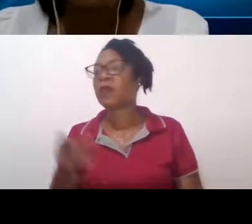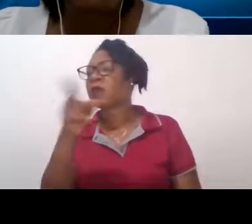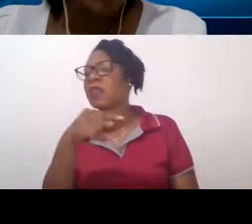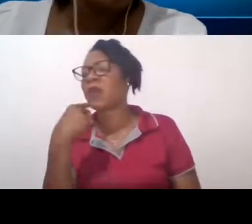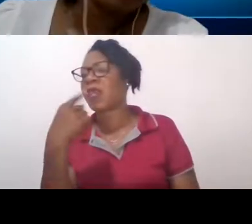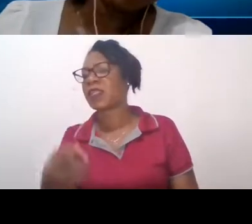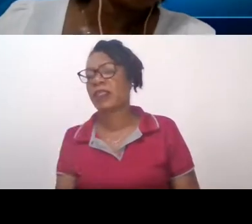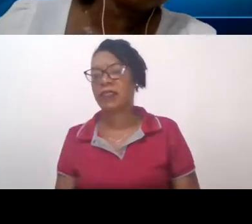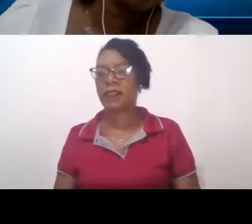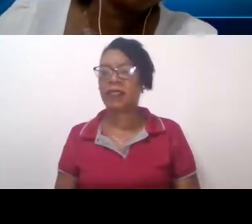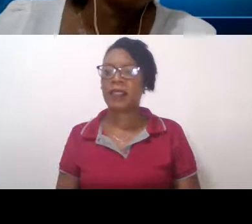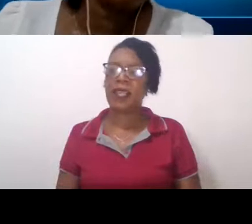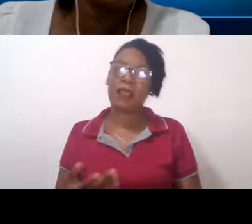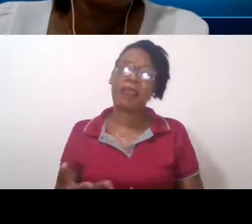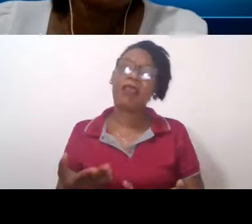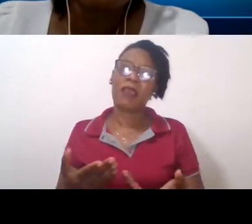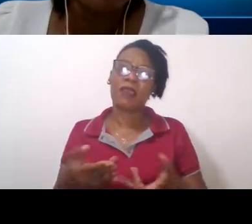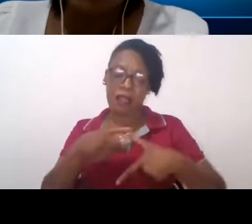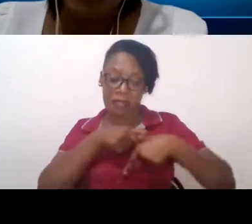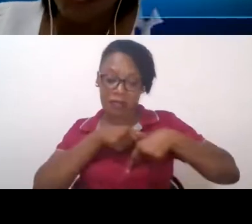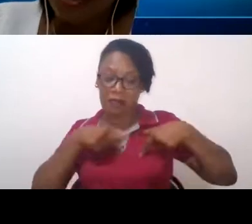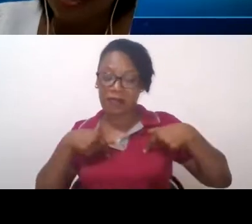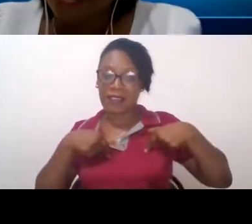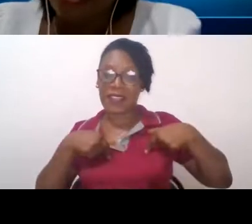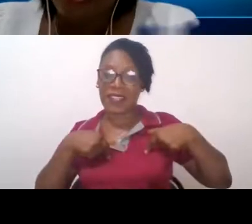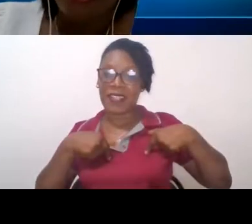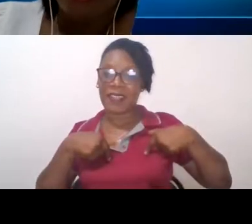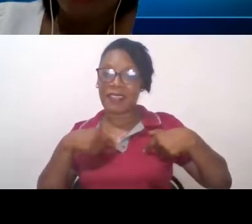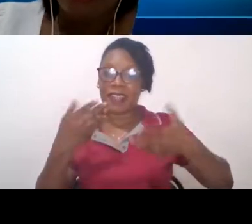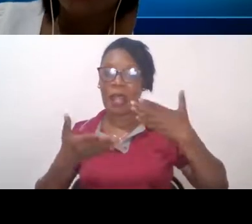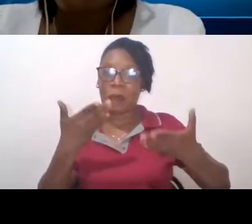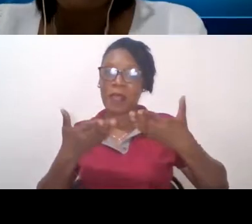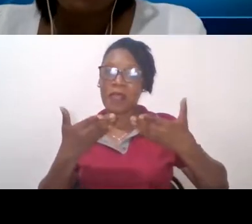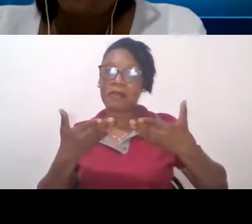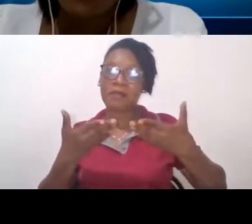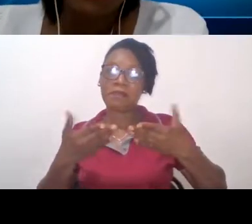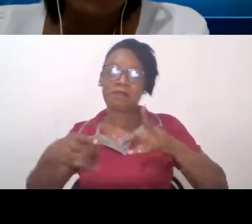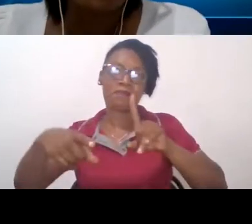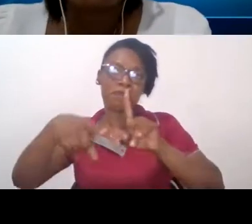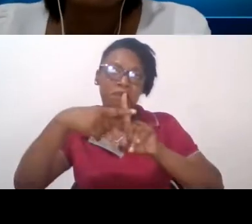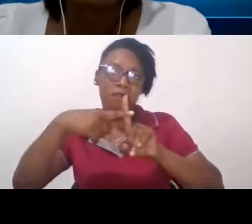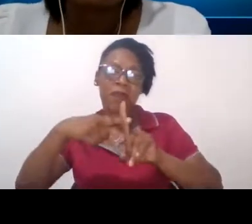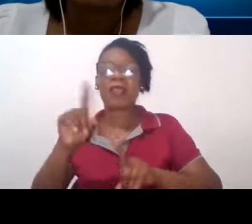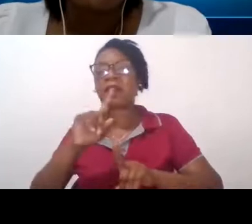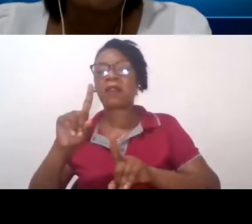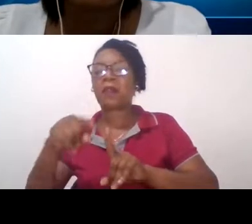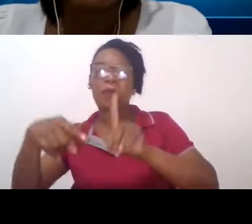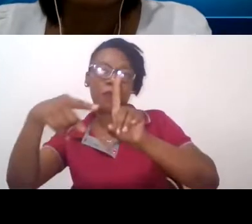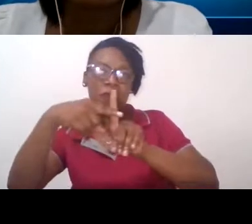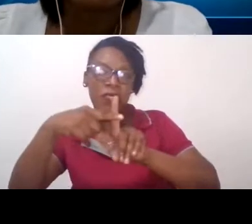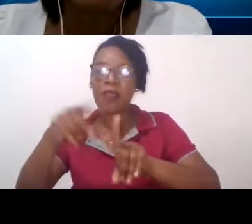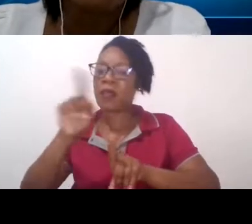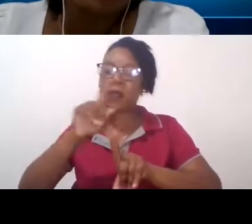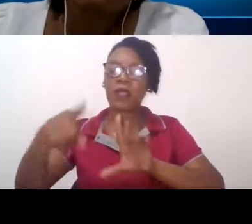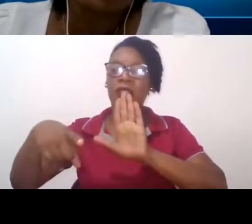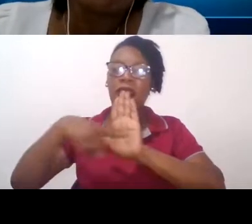bueno, pero las etiquetas también son positivas. Bueno, yo creo que ni positivas ni negativas. Las